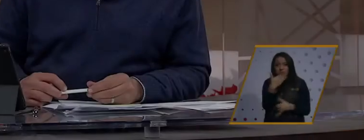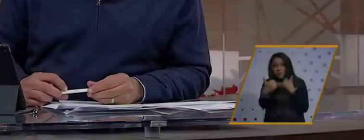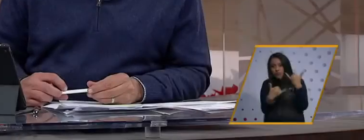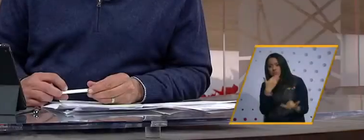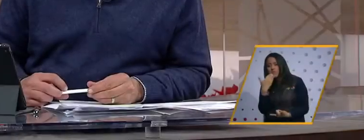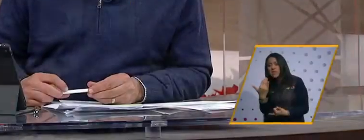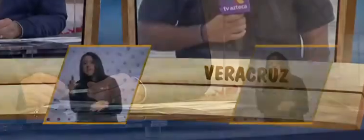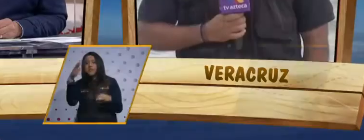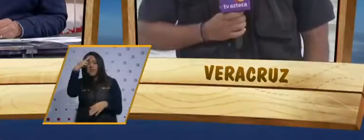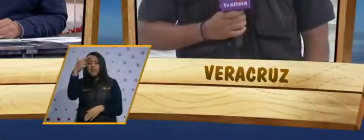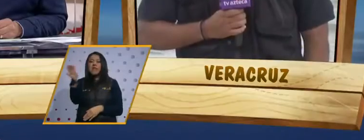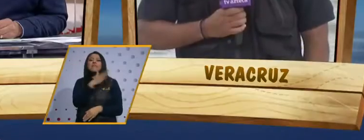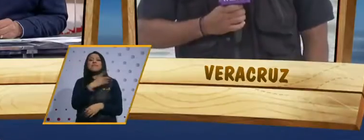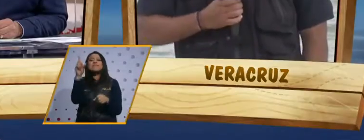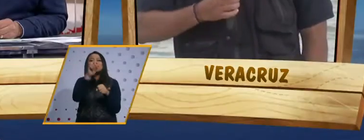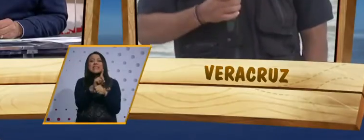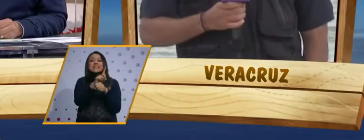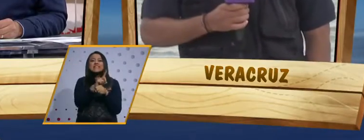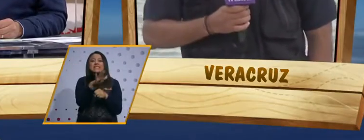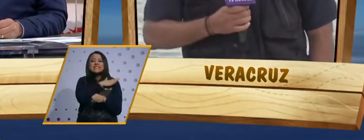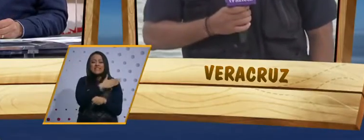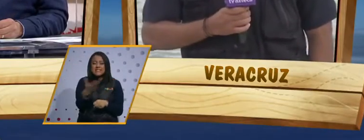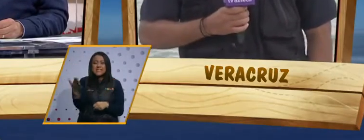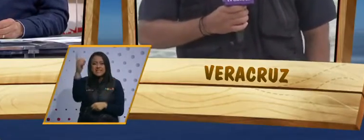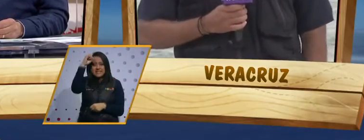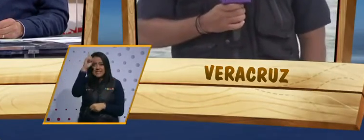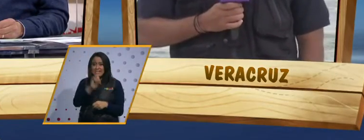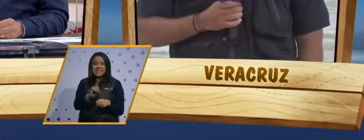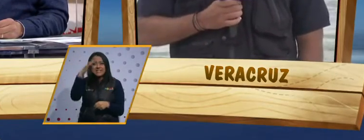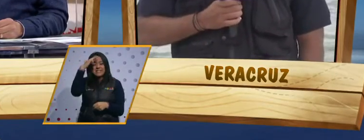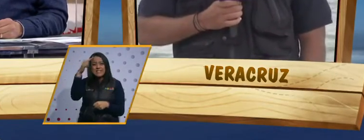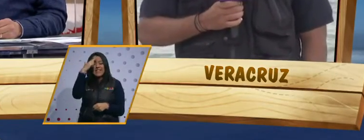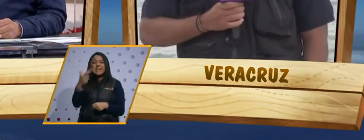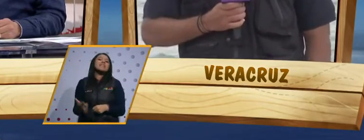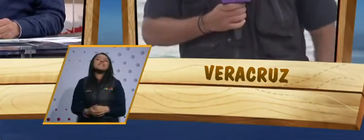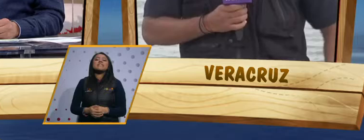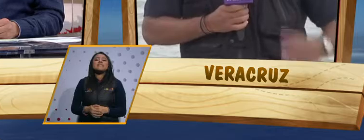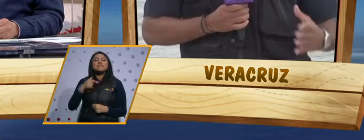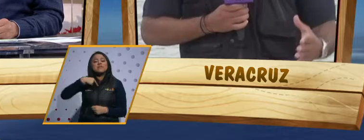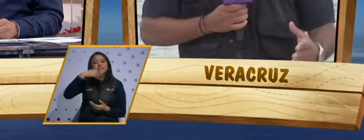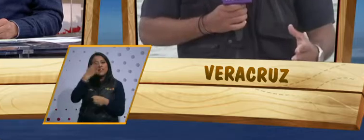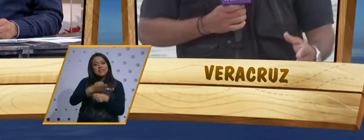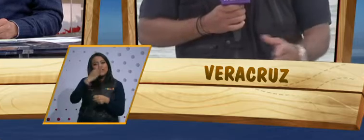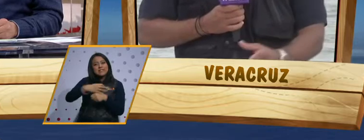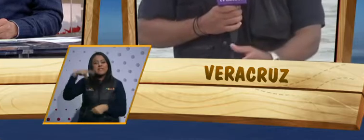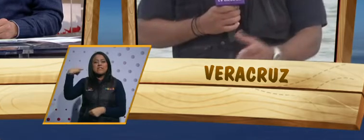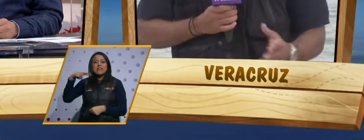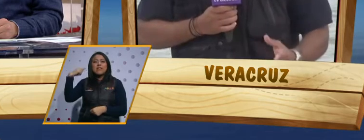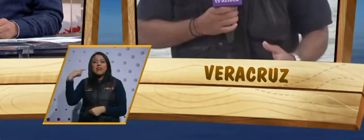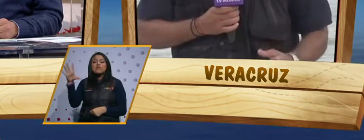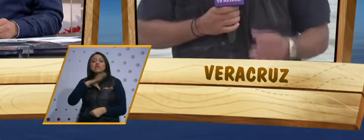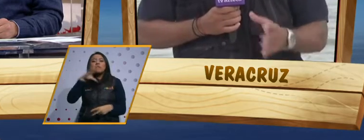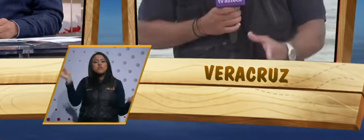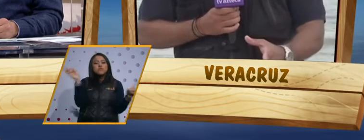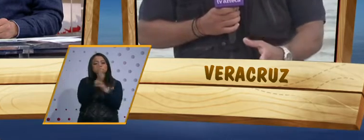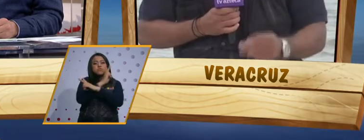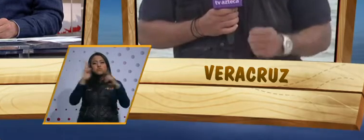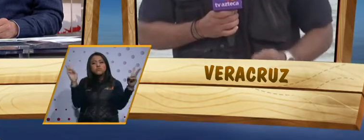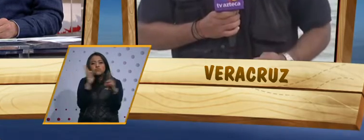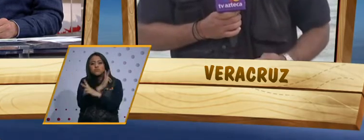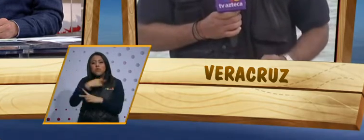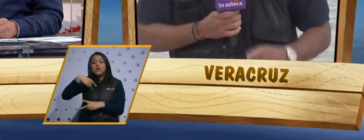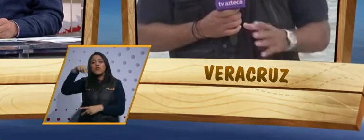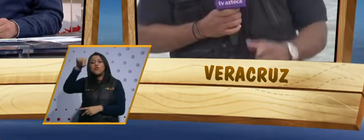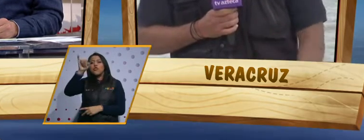Hola, buenos días. Hola, hola. ¿Qué tal? Muy buenos días, los saludo desde el puerto de Veracruz con un vientecito del norte, así como lo conocemos, un